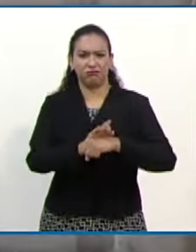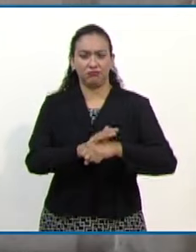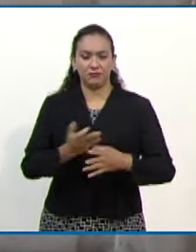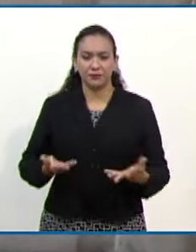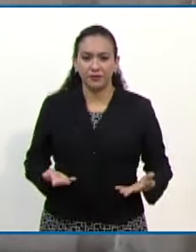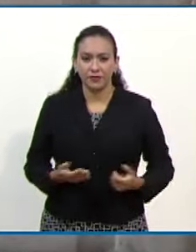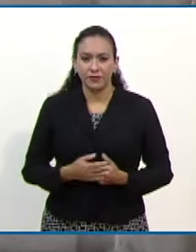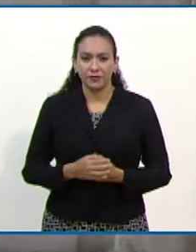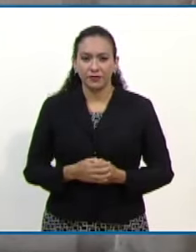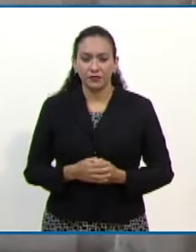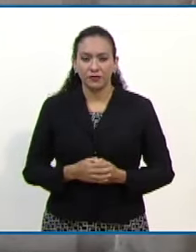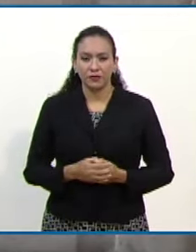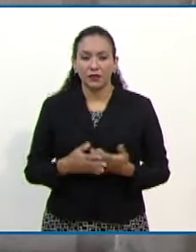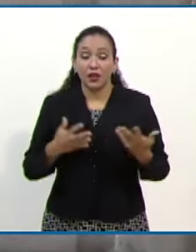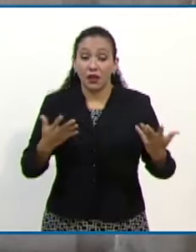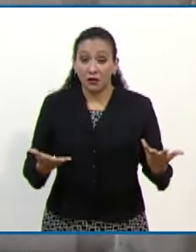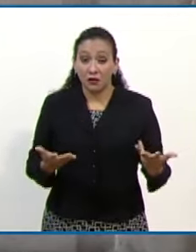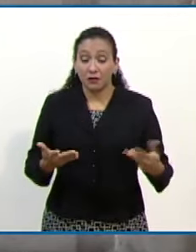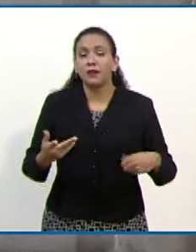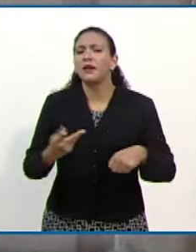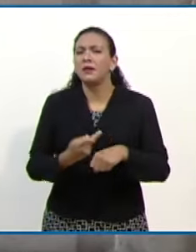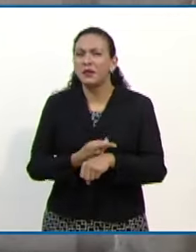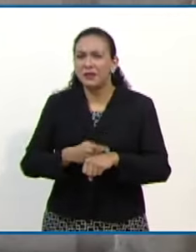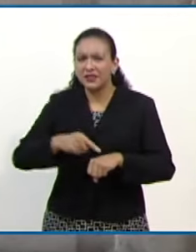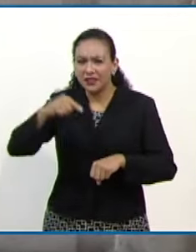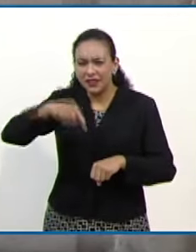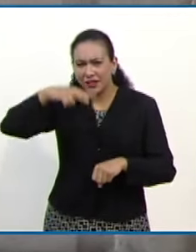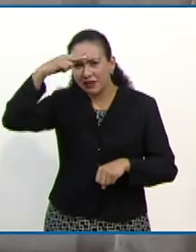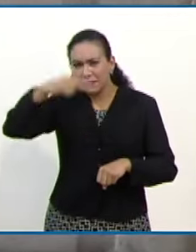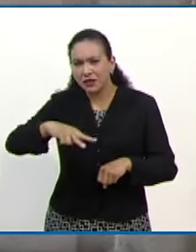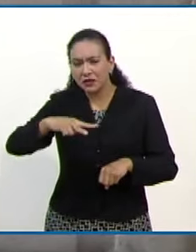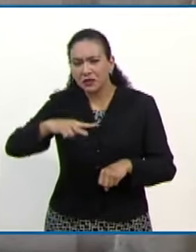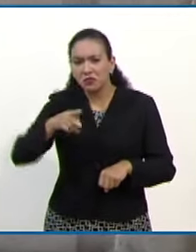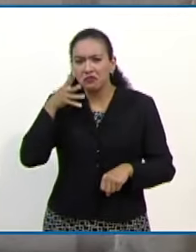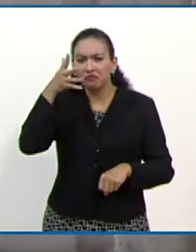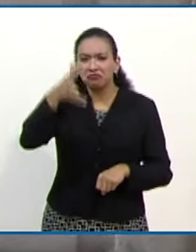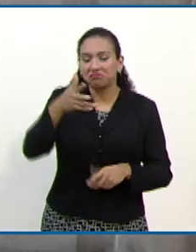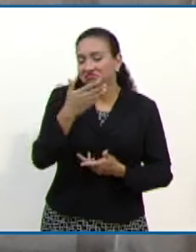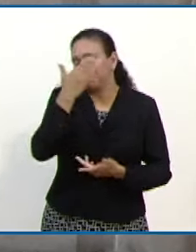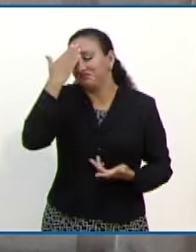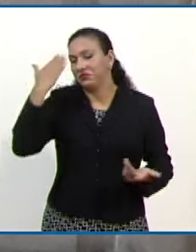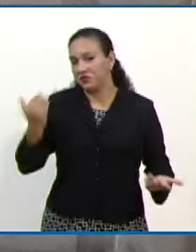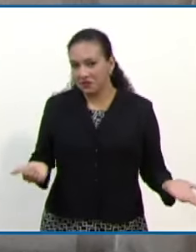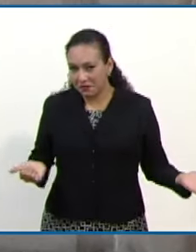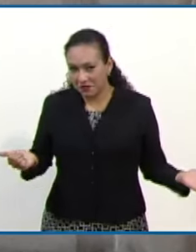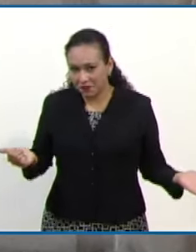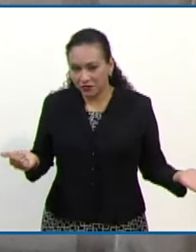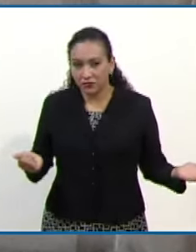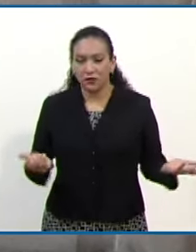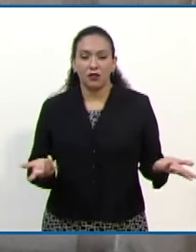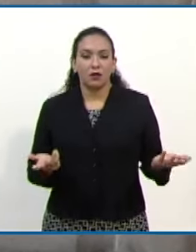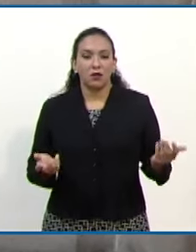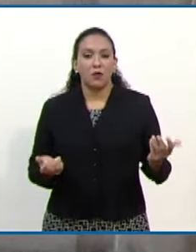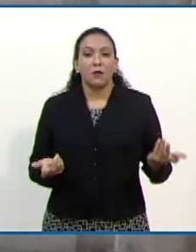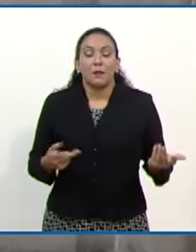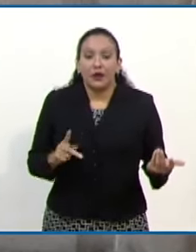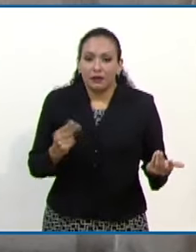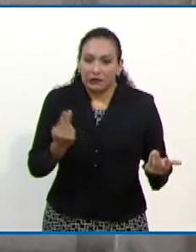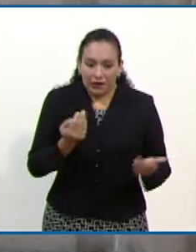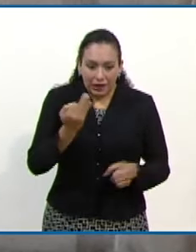tiene la bola de cristal de lo que ocurrirá en el porvenir, y menos aún si no se